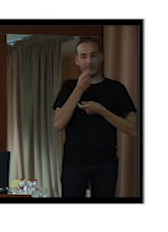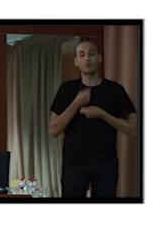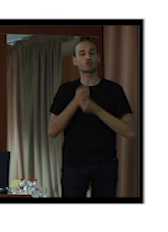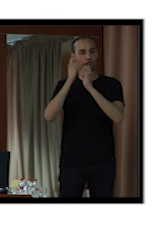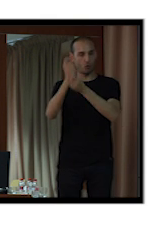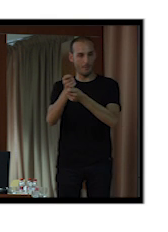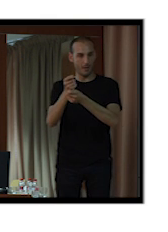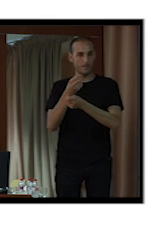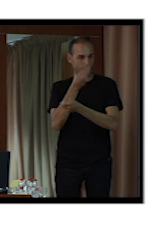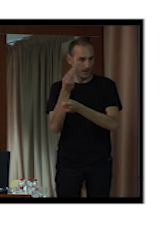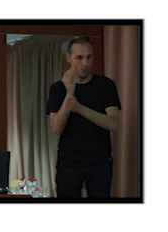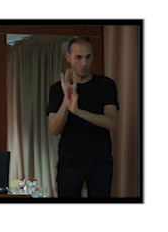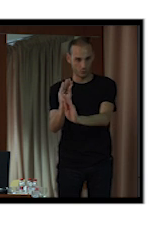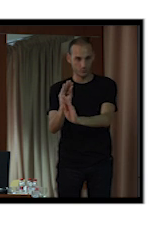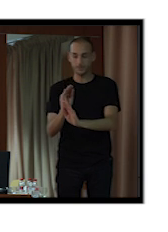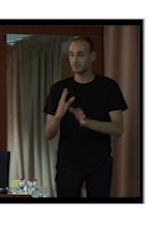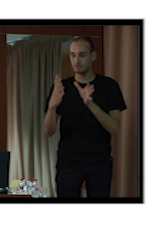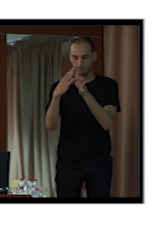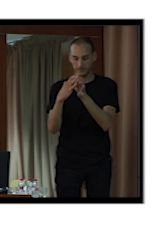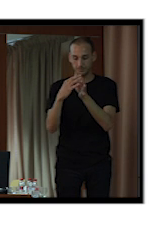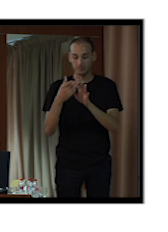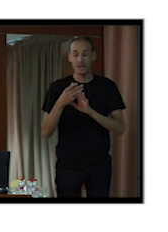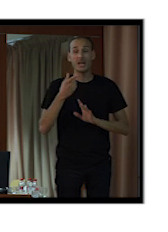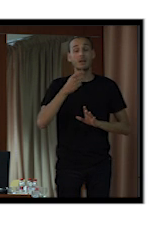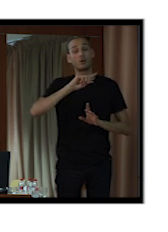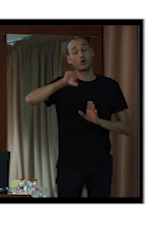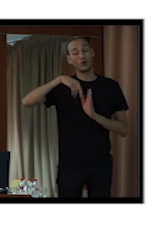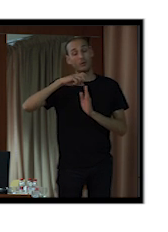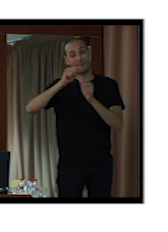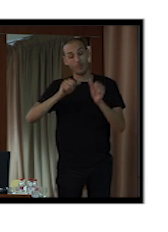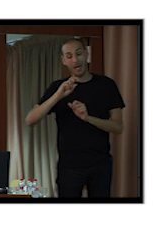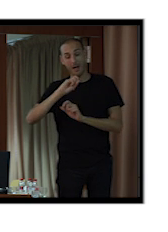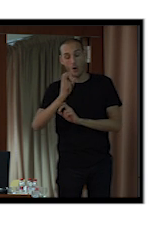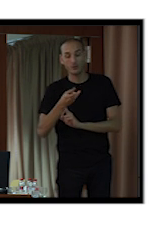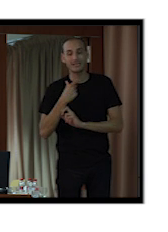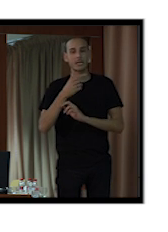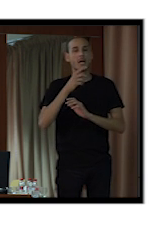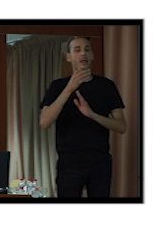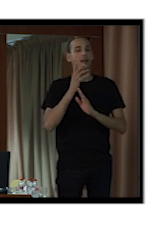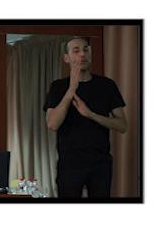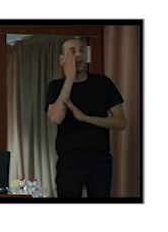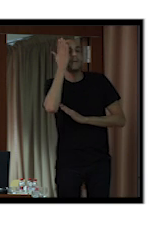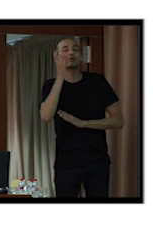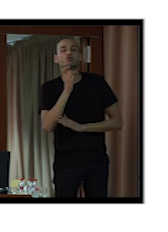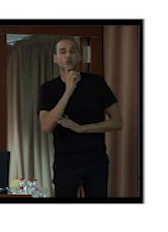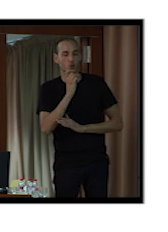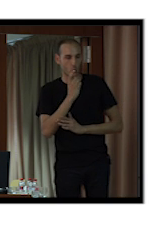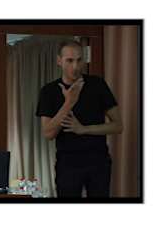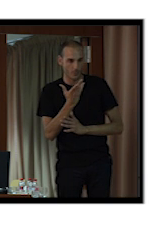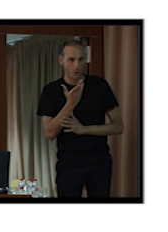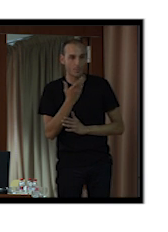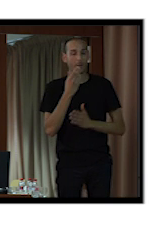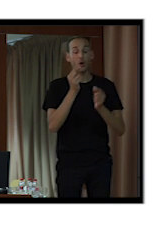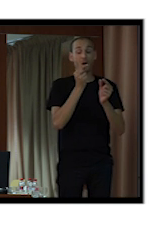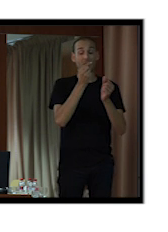que utilizamos son los métodos cualitativos. ¿Cómo dormimos? Ahí ya no es cuánto, sino cómo. Para ello está, en primer lugar, el test de latencia múltiple del sueño. El test de